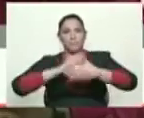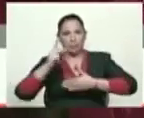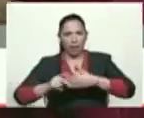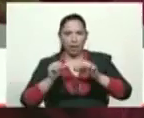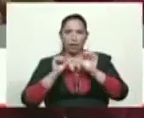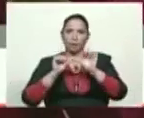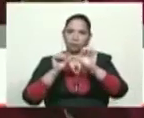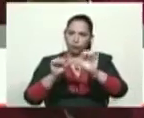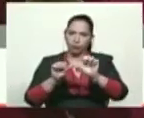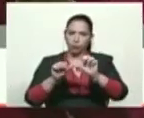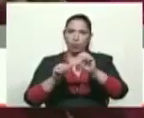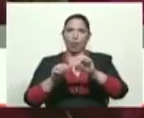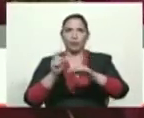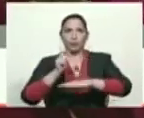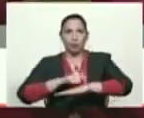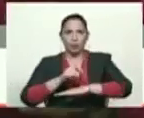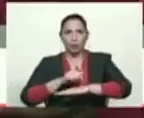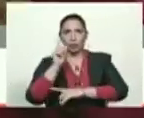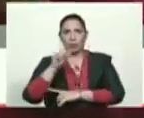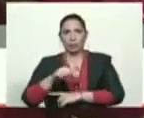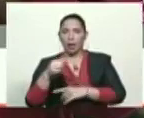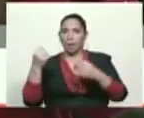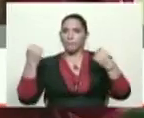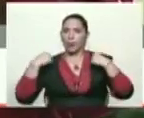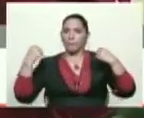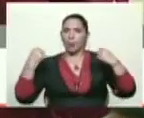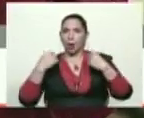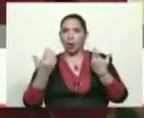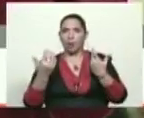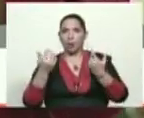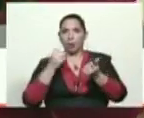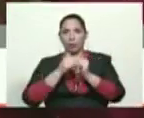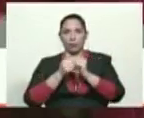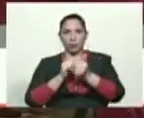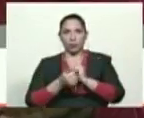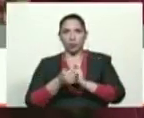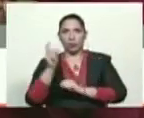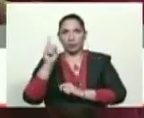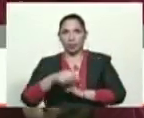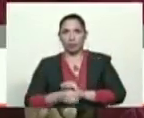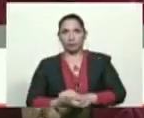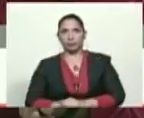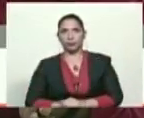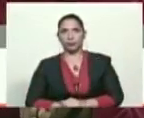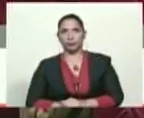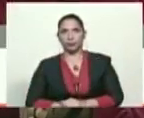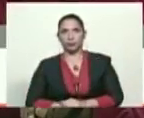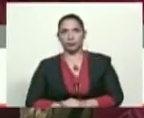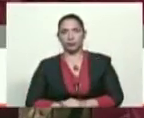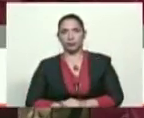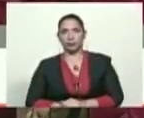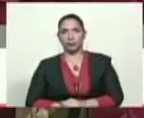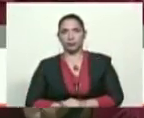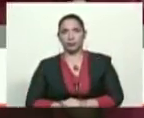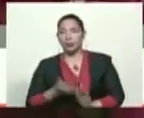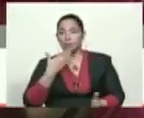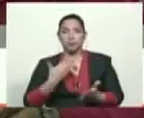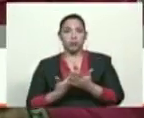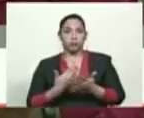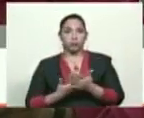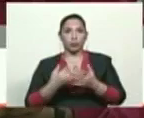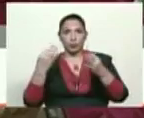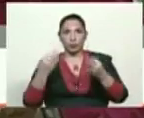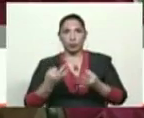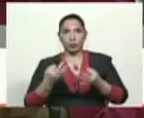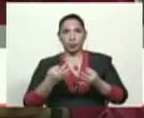en el tiempo vamos a votar entrenadores a nivel nacional y por supuesto los cuatro corazones del presidente creo que la propuesta ideal cuatro